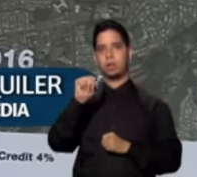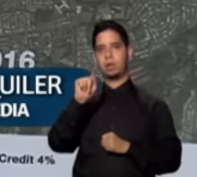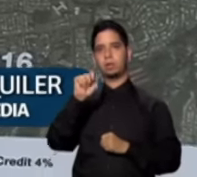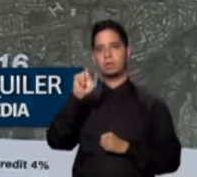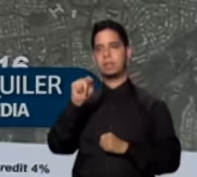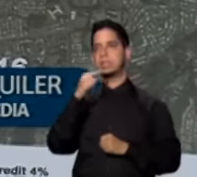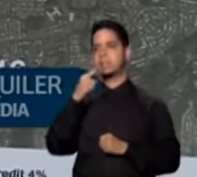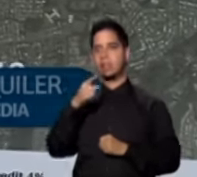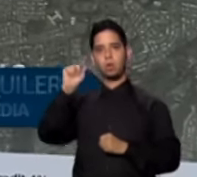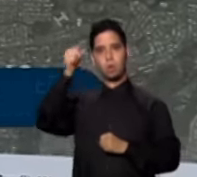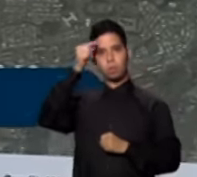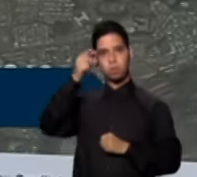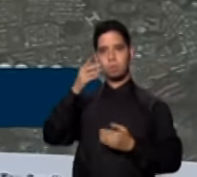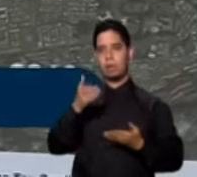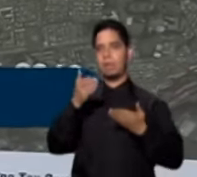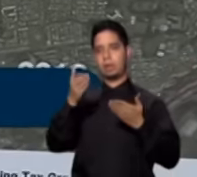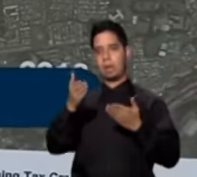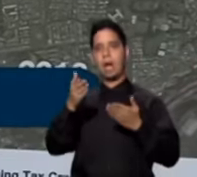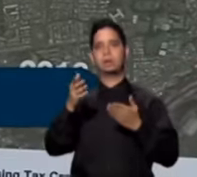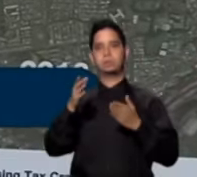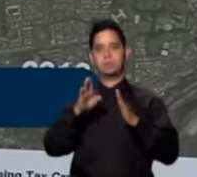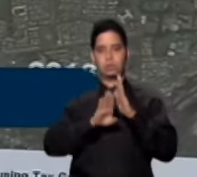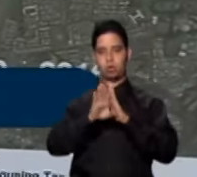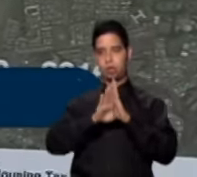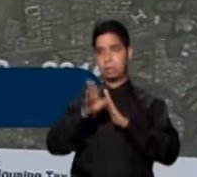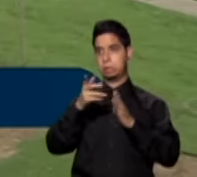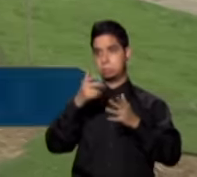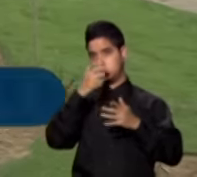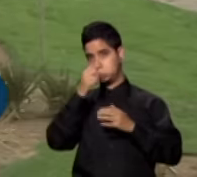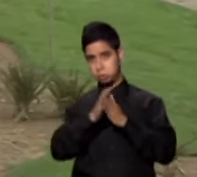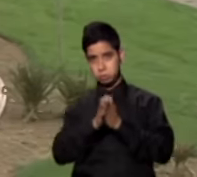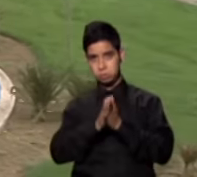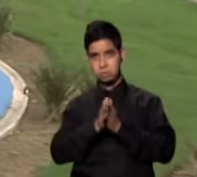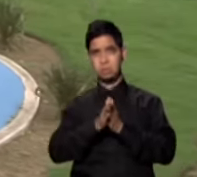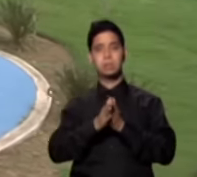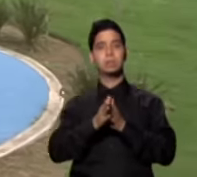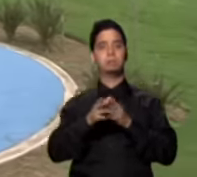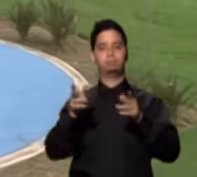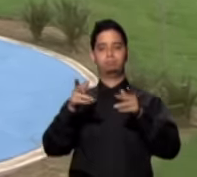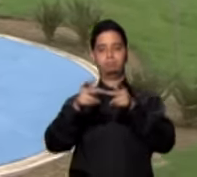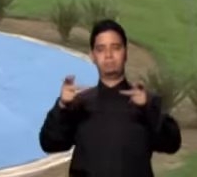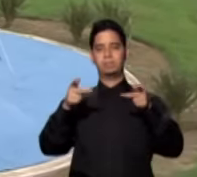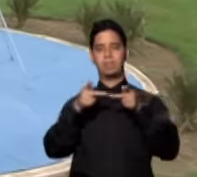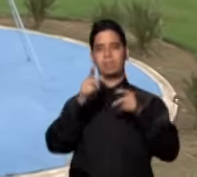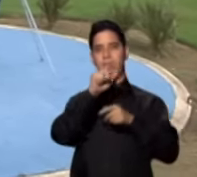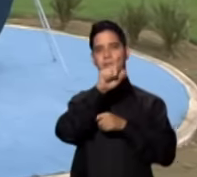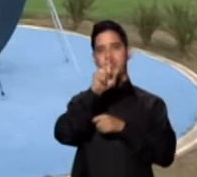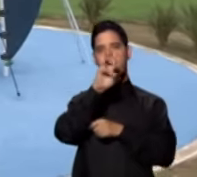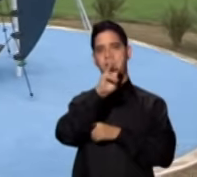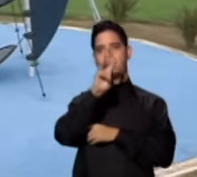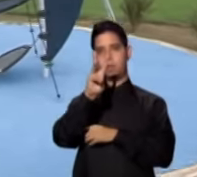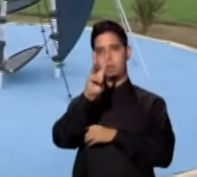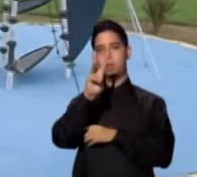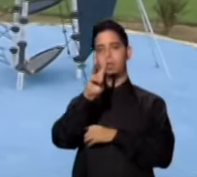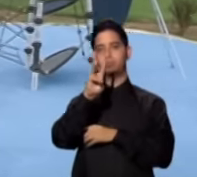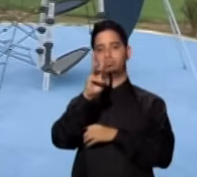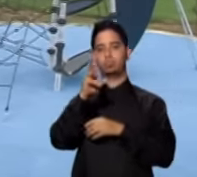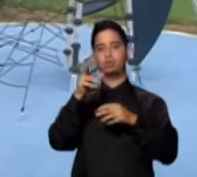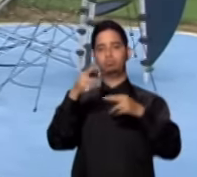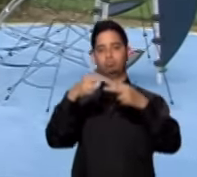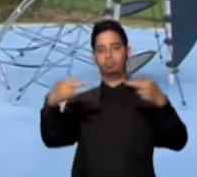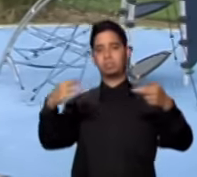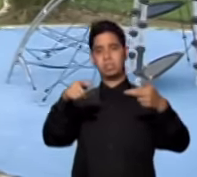gobierno pondrá al acceso de los desarrolladores que se interesen unas 167 cuerdas de terreno que actualmente están en desuso